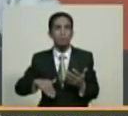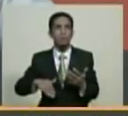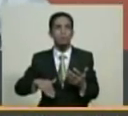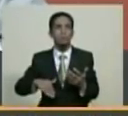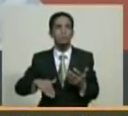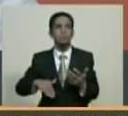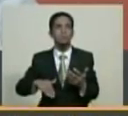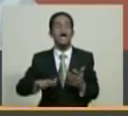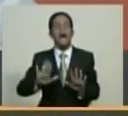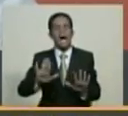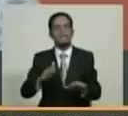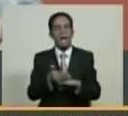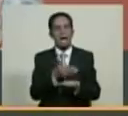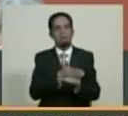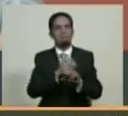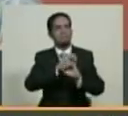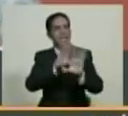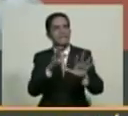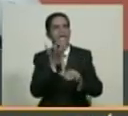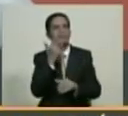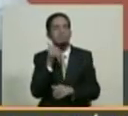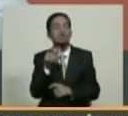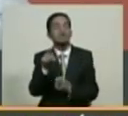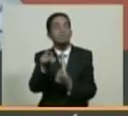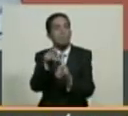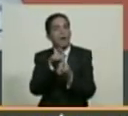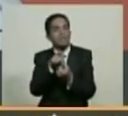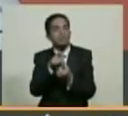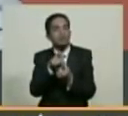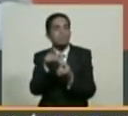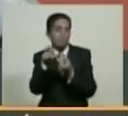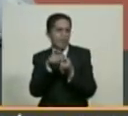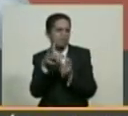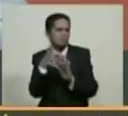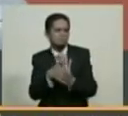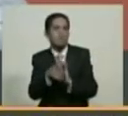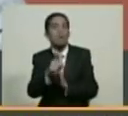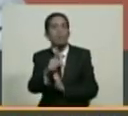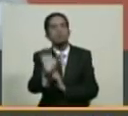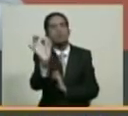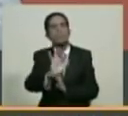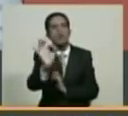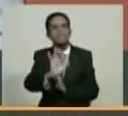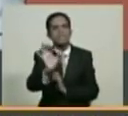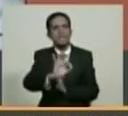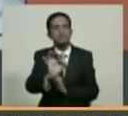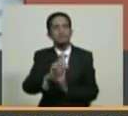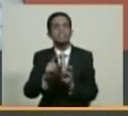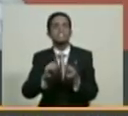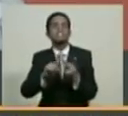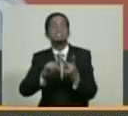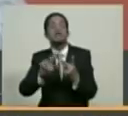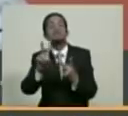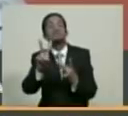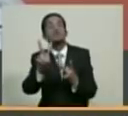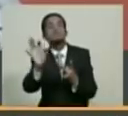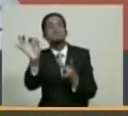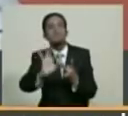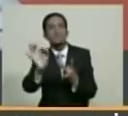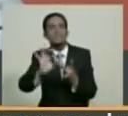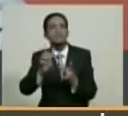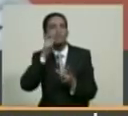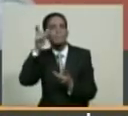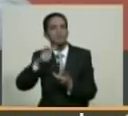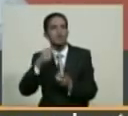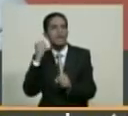Por último, quería aclarar que en el caso de impuestos sobre la renta será el 1% para los contribuyentes especiales y será el 2% para los del sector